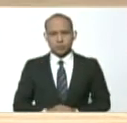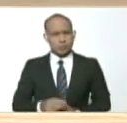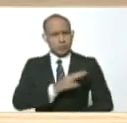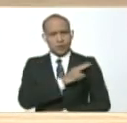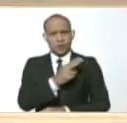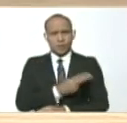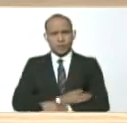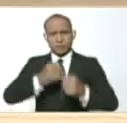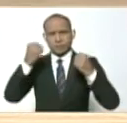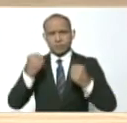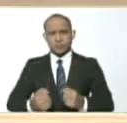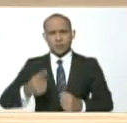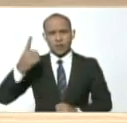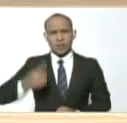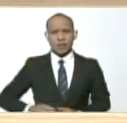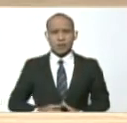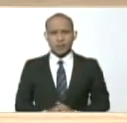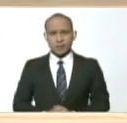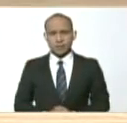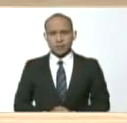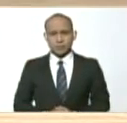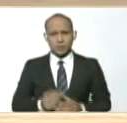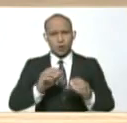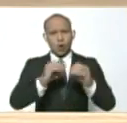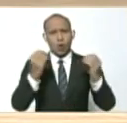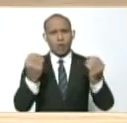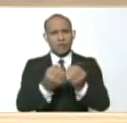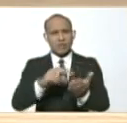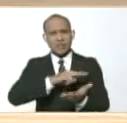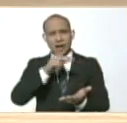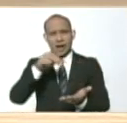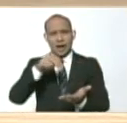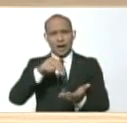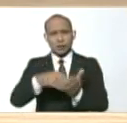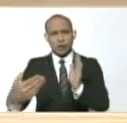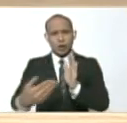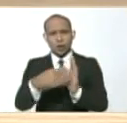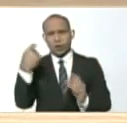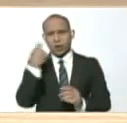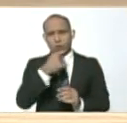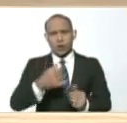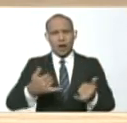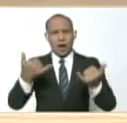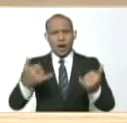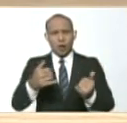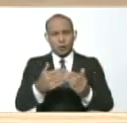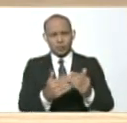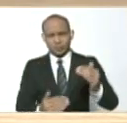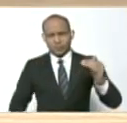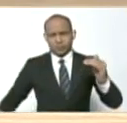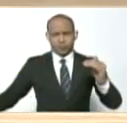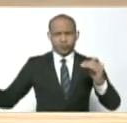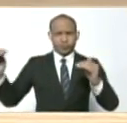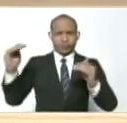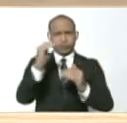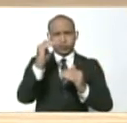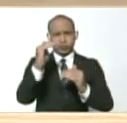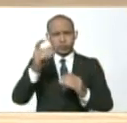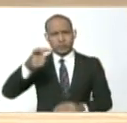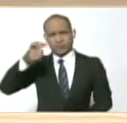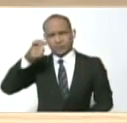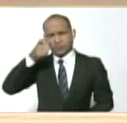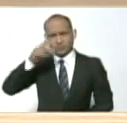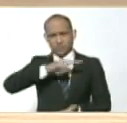hemos pasado de una oficina nacional antidroga a una muy poderosa superintendencia nazi